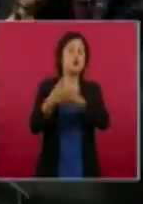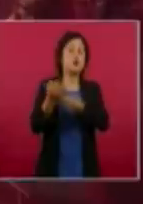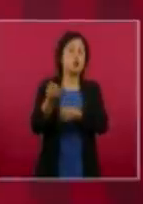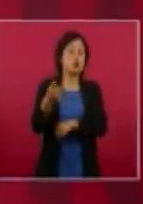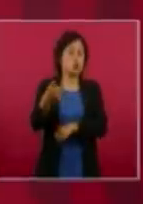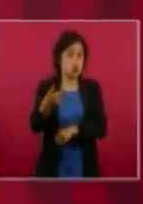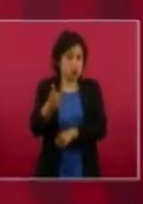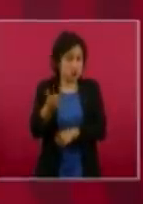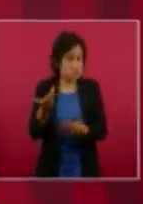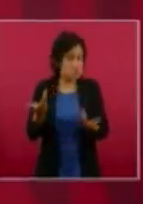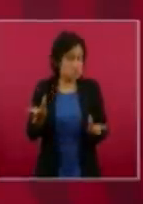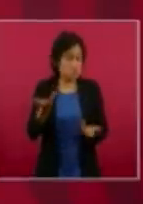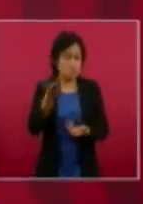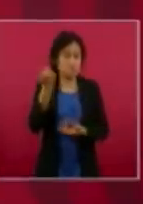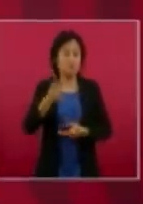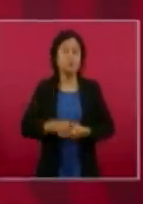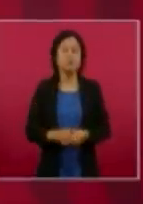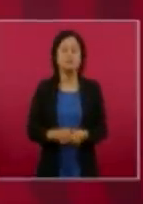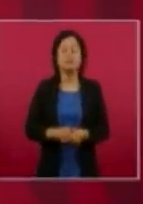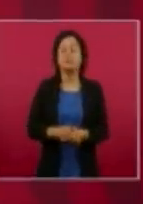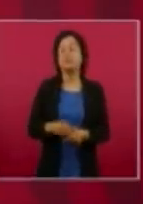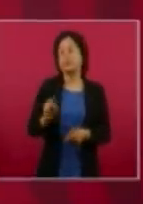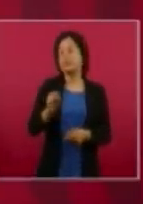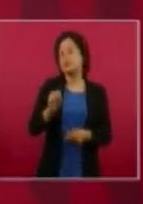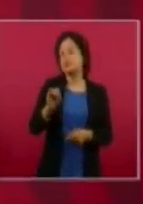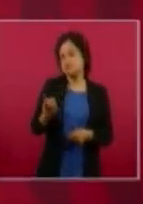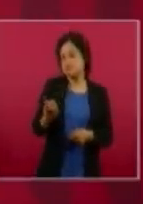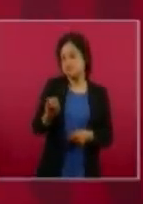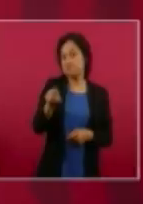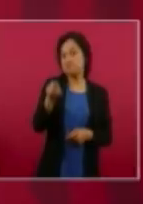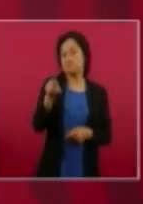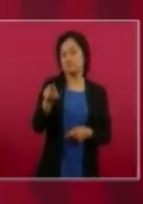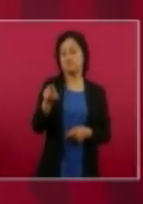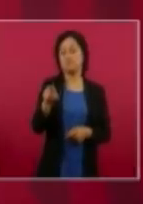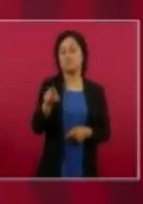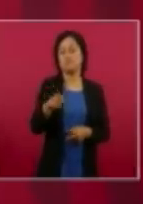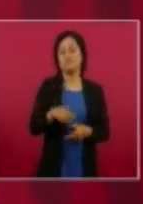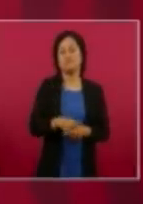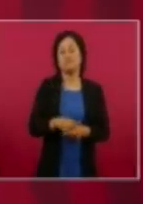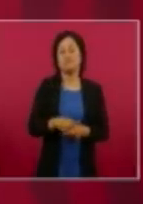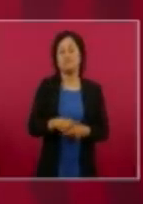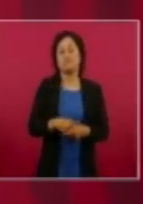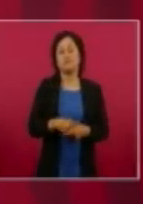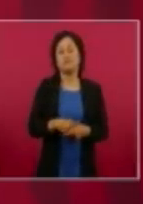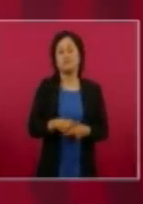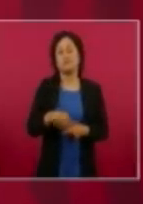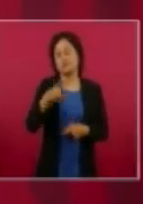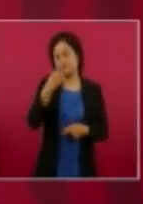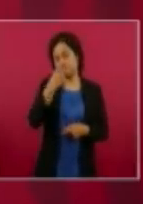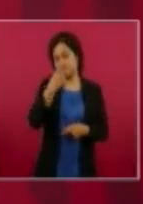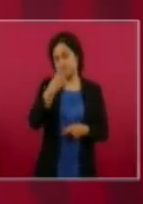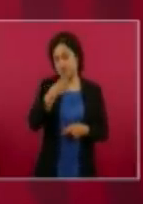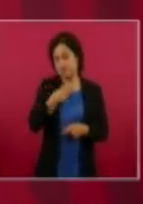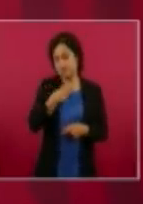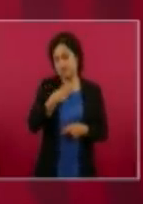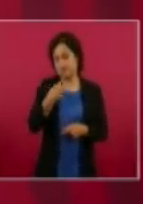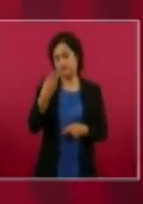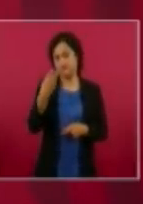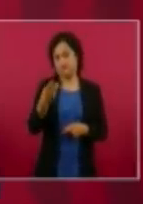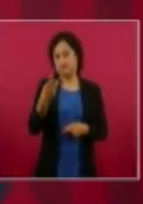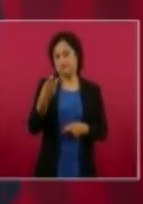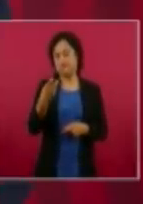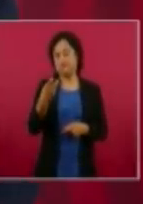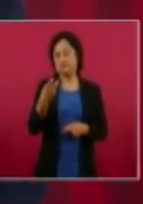regionalmente en cuanto al tamaño. Brasil y México son los países más grandes de la región. Pero México